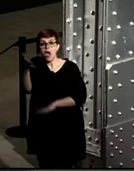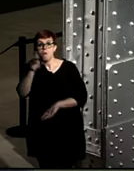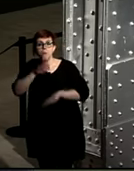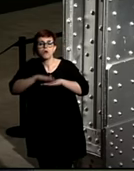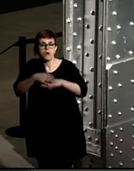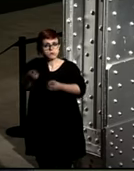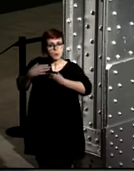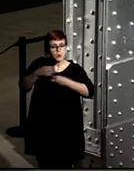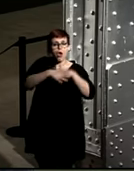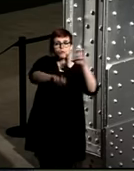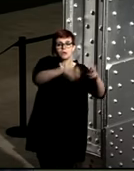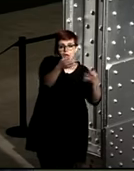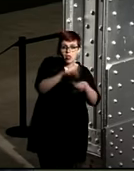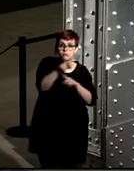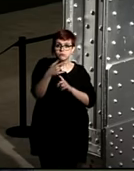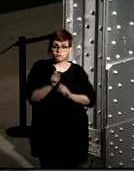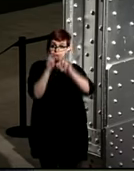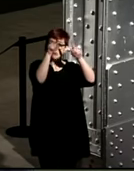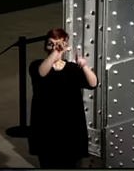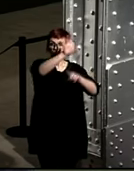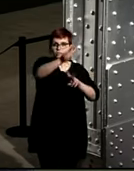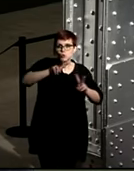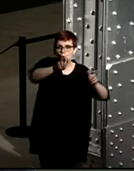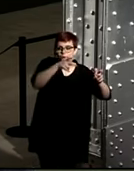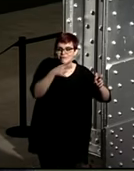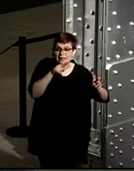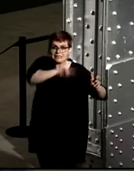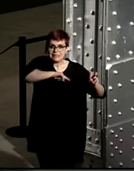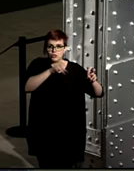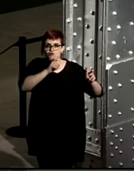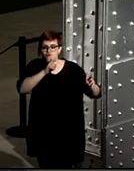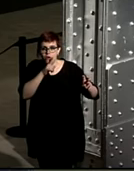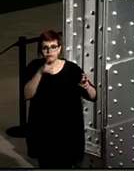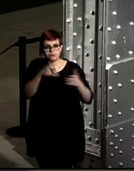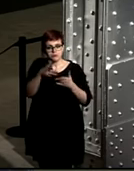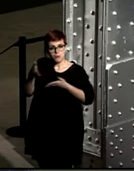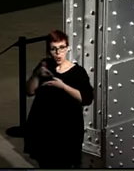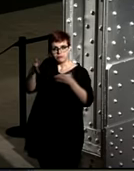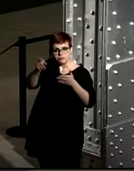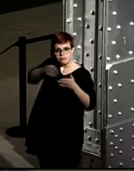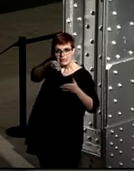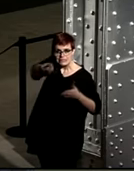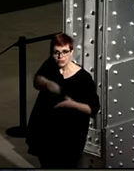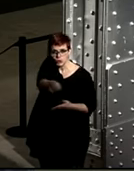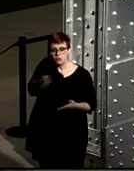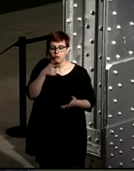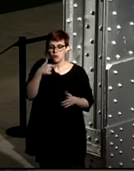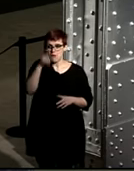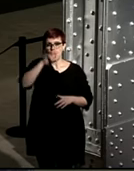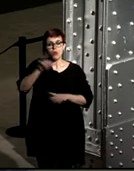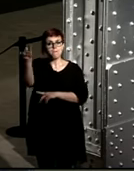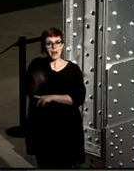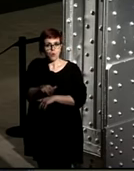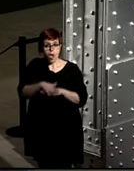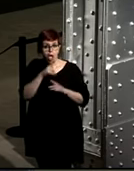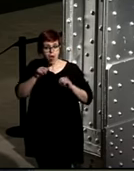que buscaban, cómo les habían recibido. Y todo esto tú luego lo digieres y le vas dando forma. En el cartel de la peli pues hay una cosita